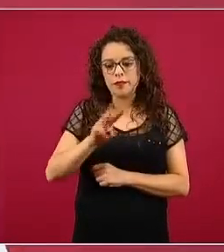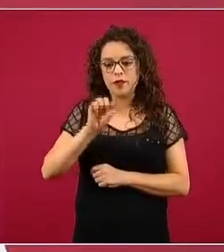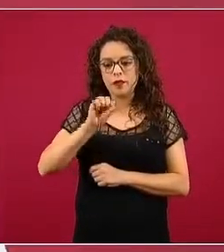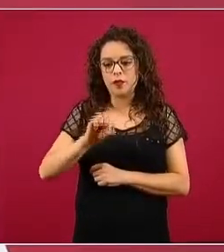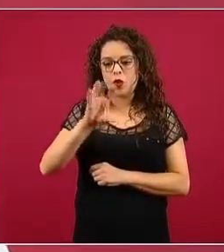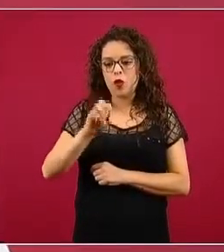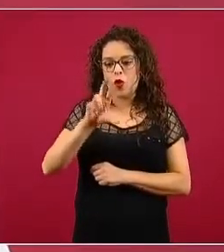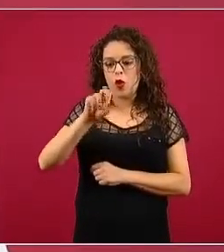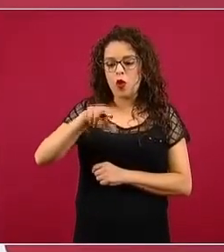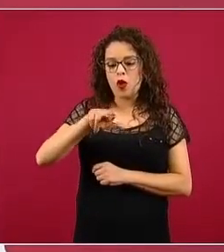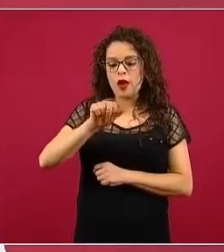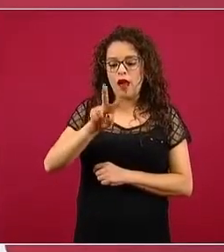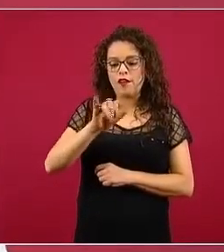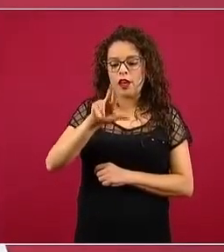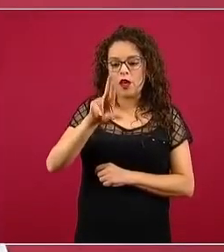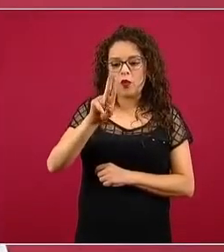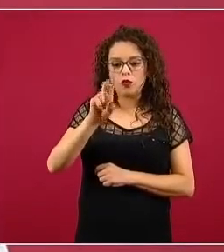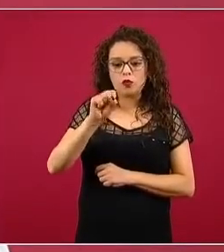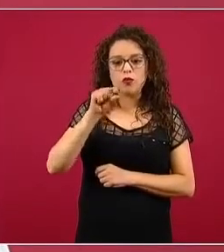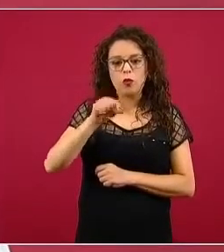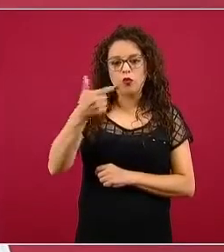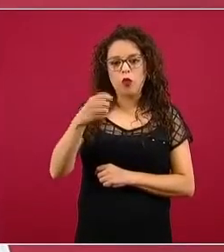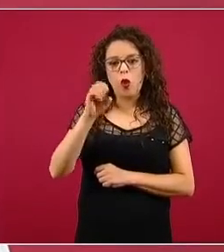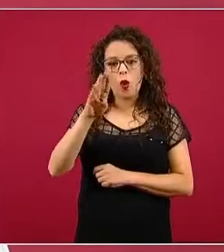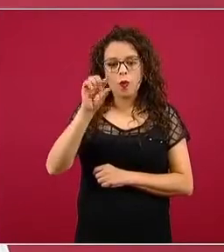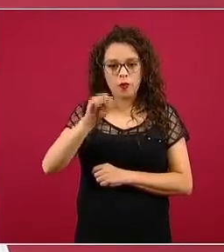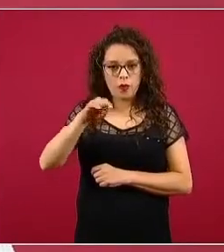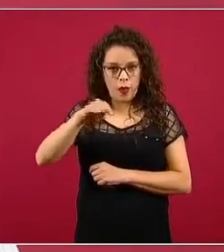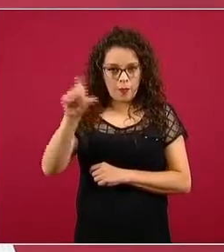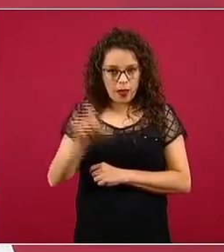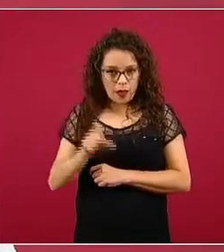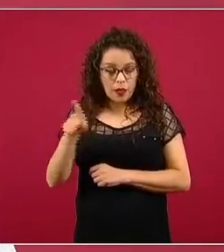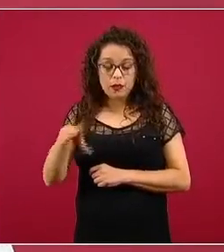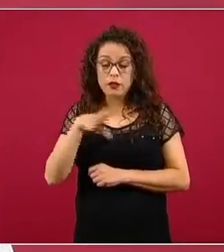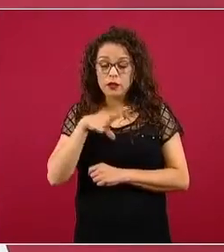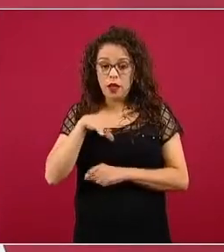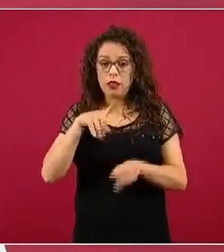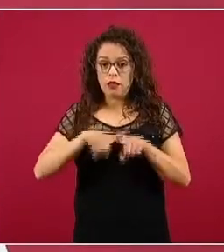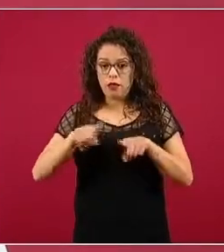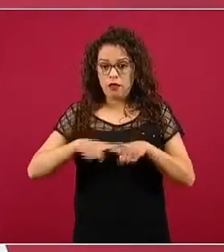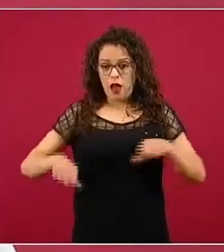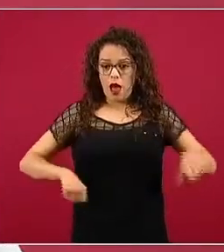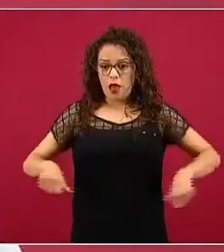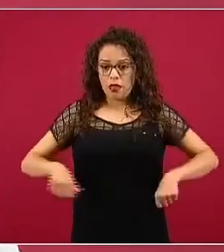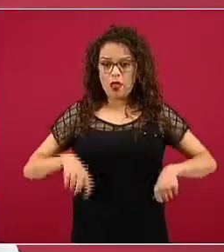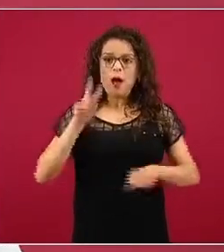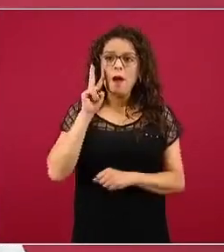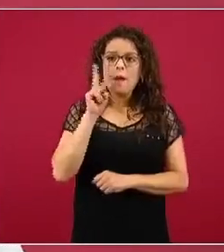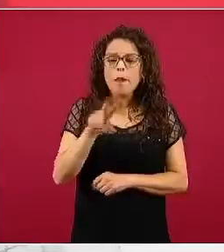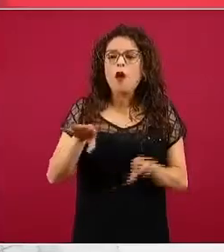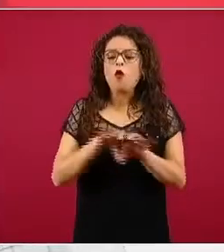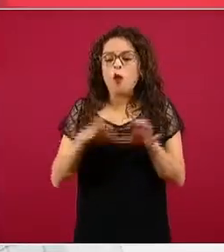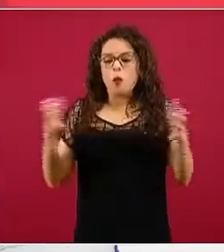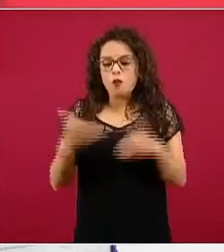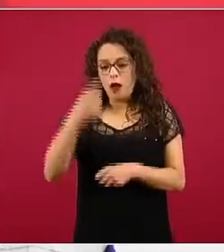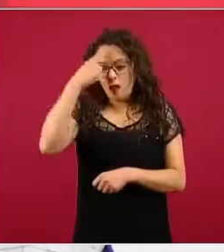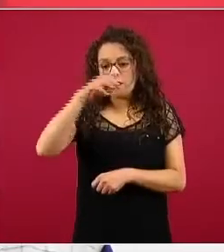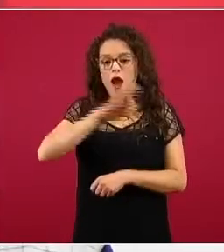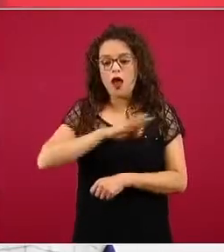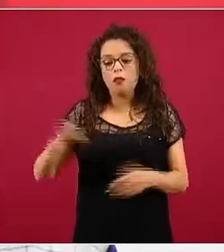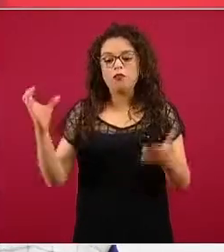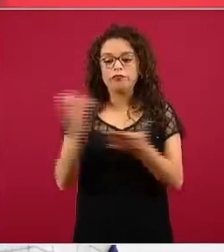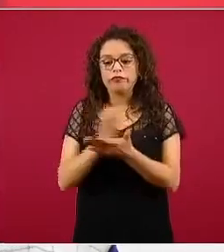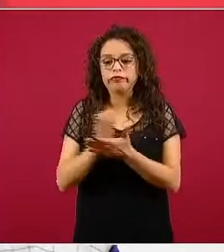coronavirus.gov.mx, en donde a través de actividades que van dirigidas a poder recuperar nuevamente la